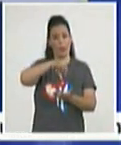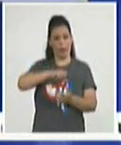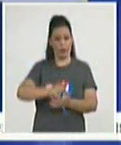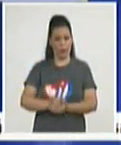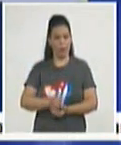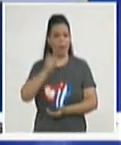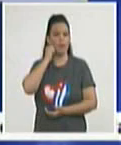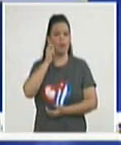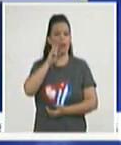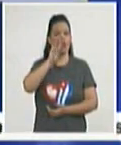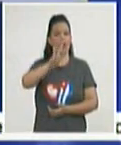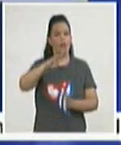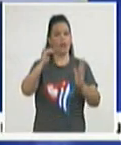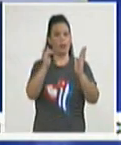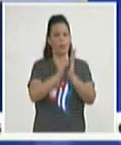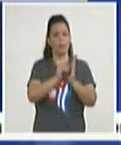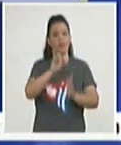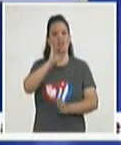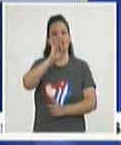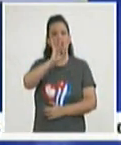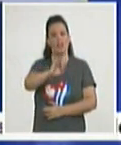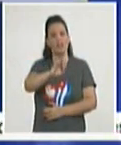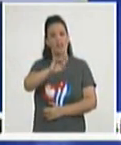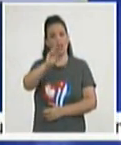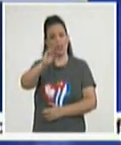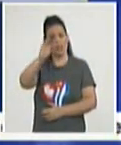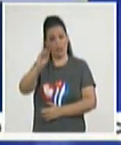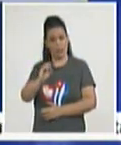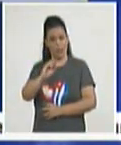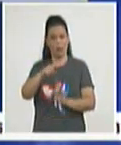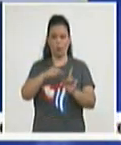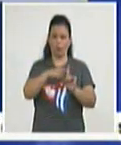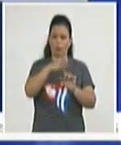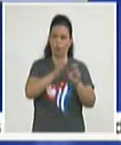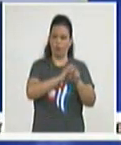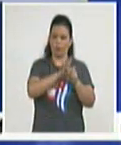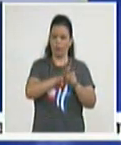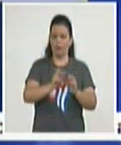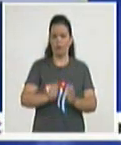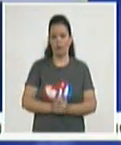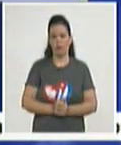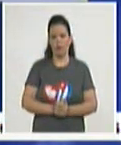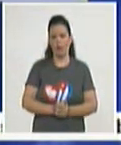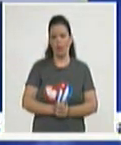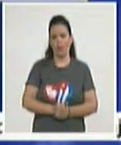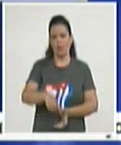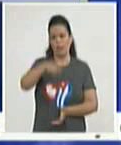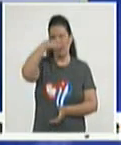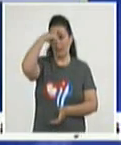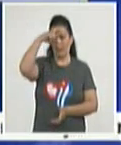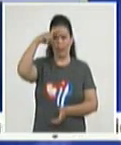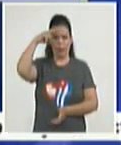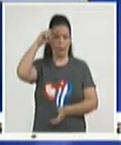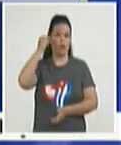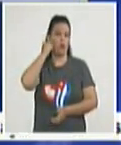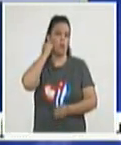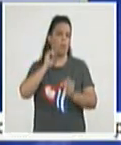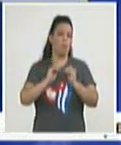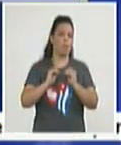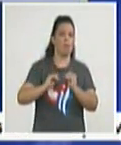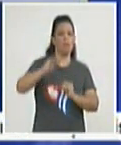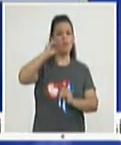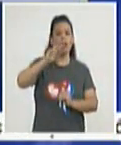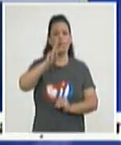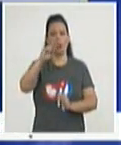de 3.700 de tasa de incidencia, Santi Espíritu, con más de 2.000 de tasa